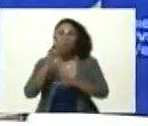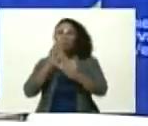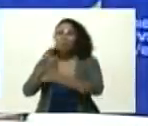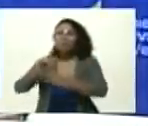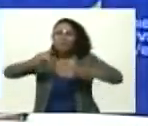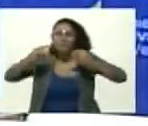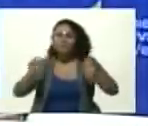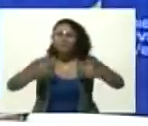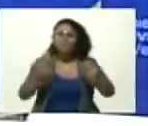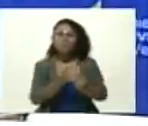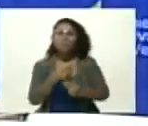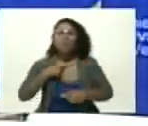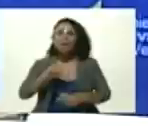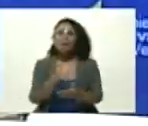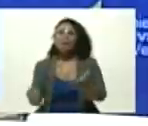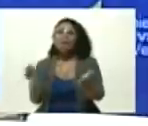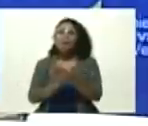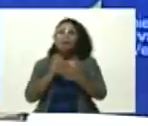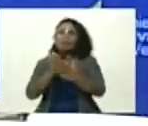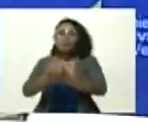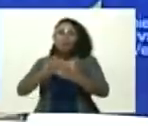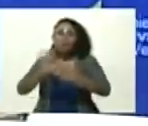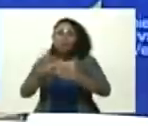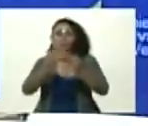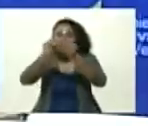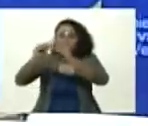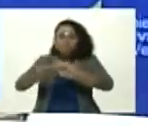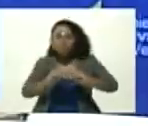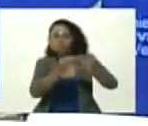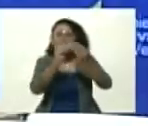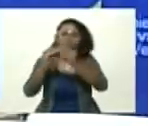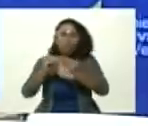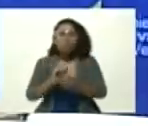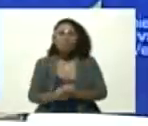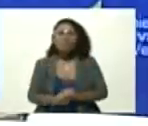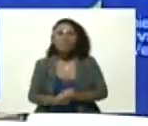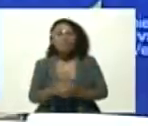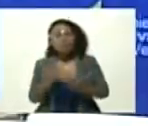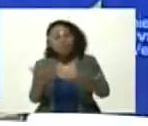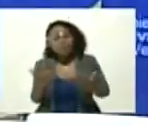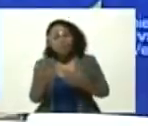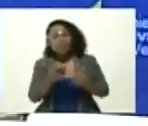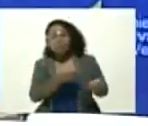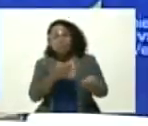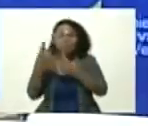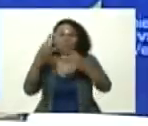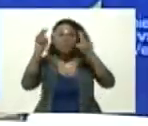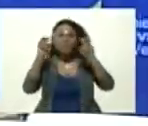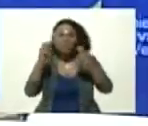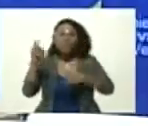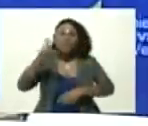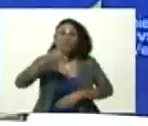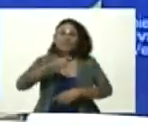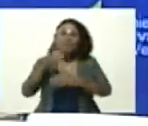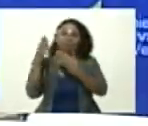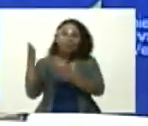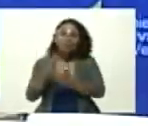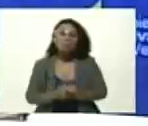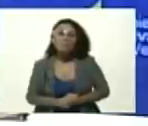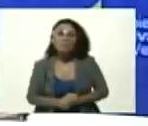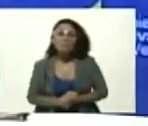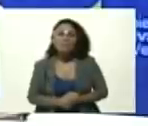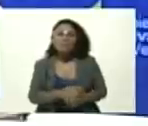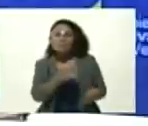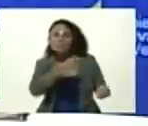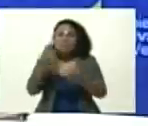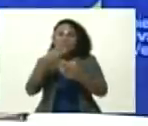rápida para reponerle los enseres, reparar lo que se pueda reparar y llevar nuevo todo lo que necesiten ellos.